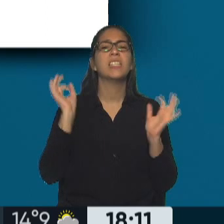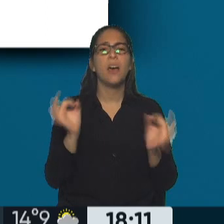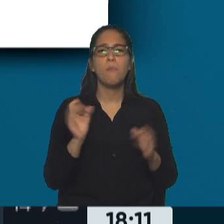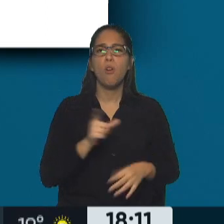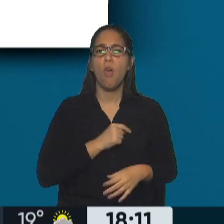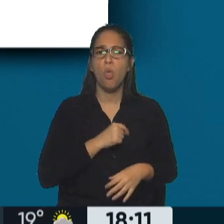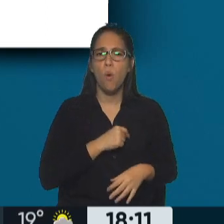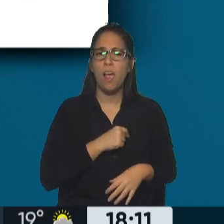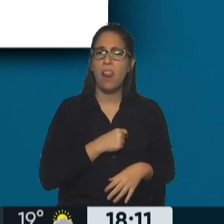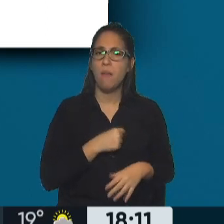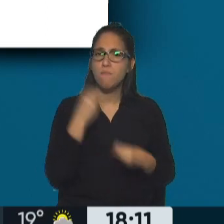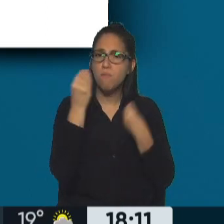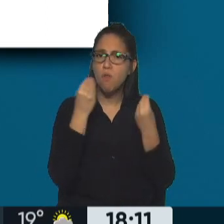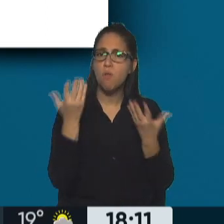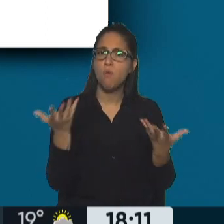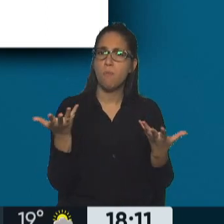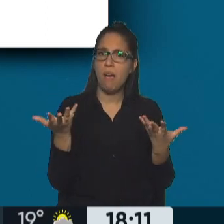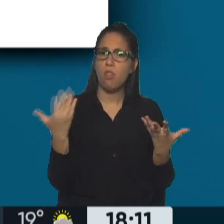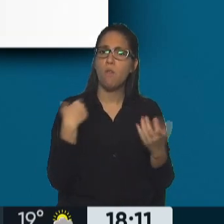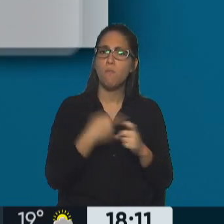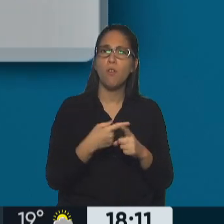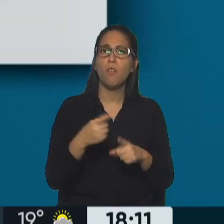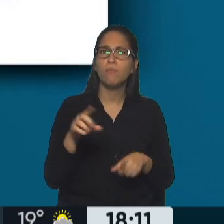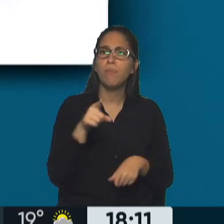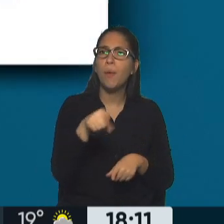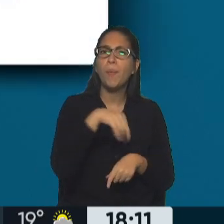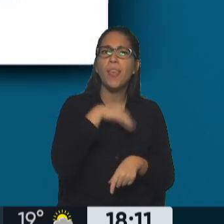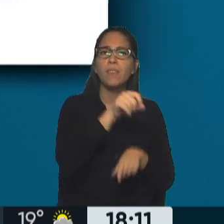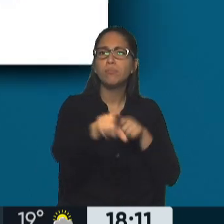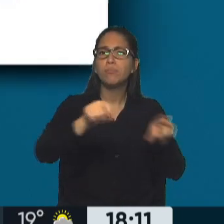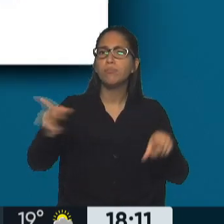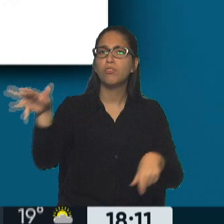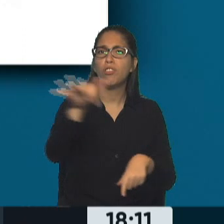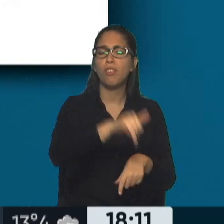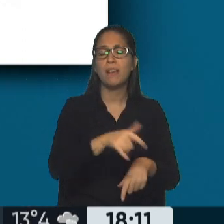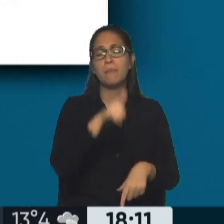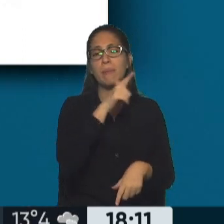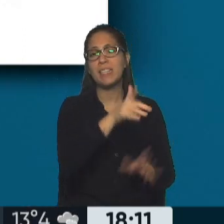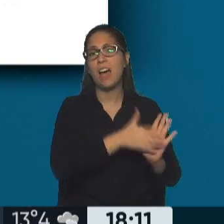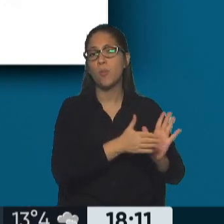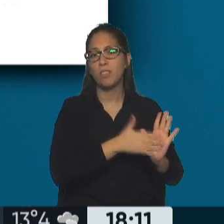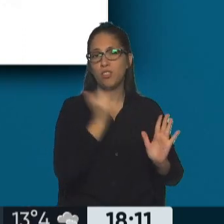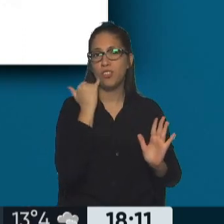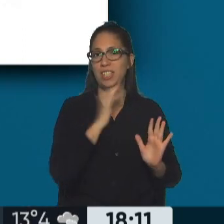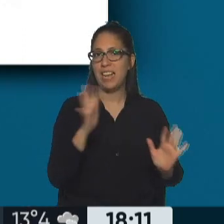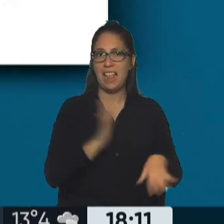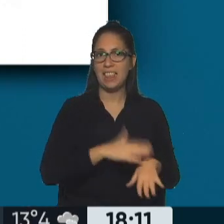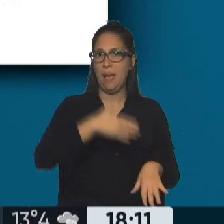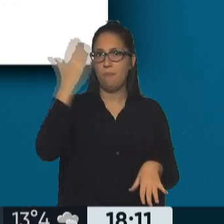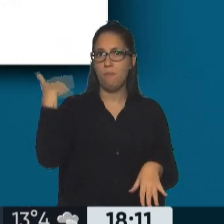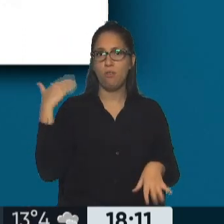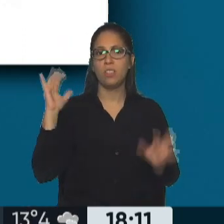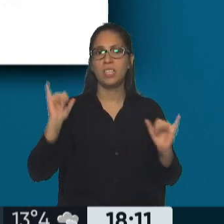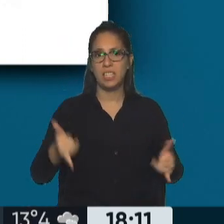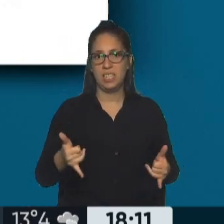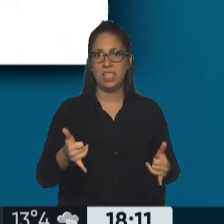cómo afecta la vida cotidiana y a cada familia. Sí, es un argumento que me parece que se quedó corto en el tiempo. Esto ya me parece